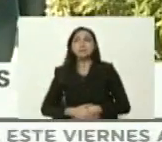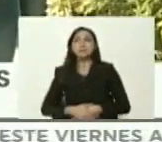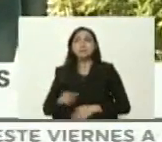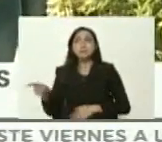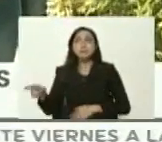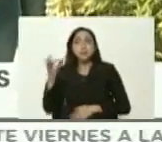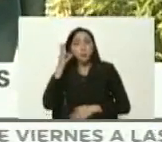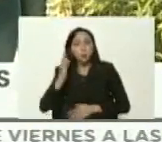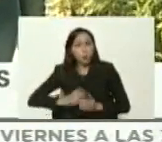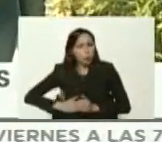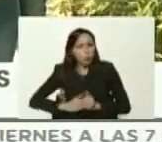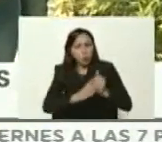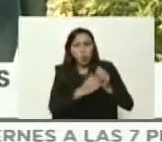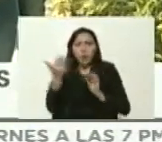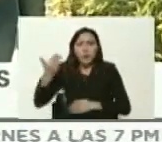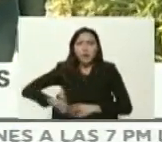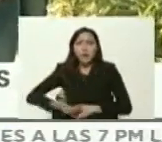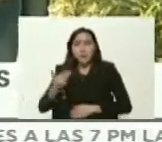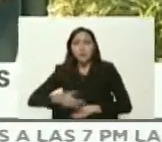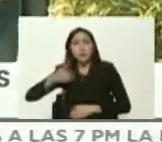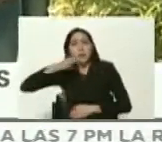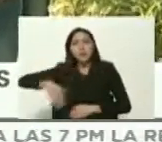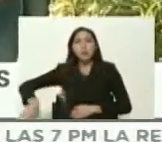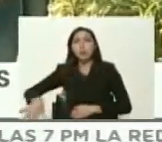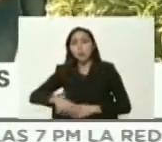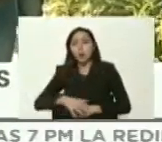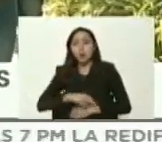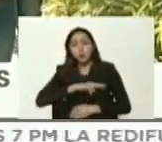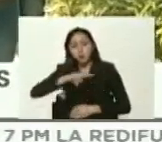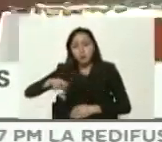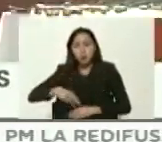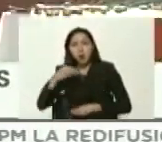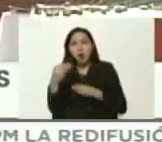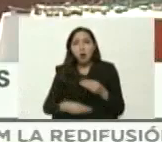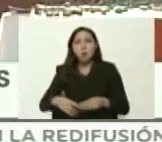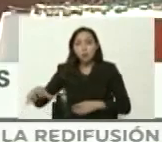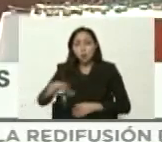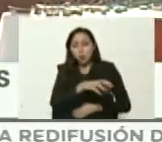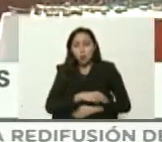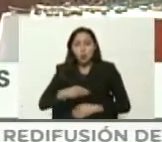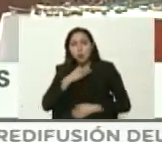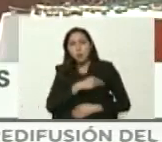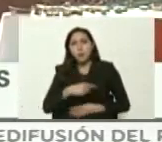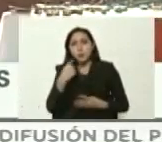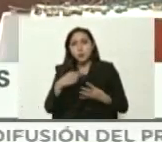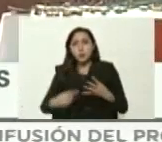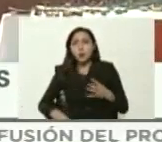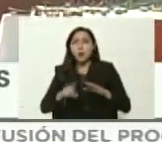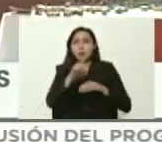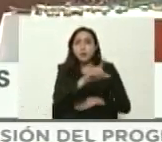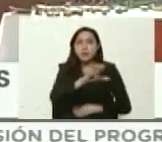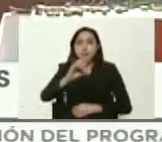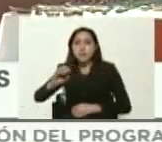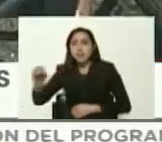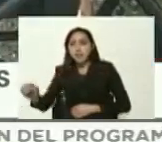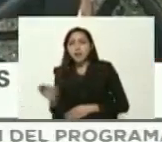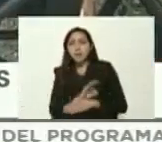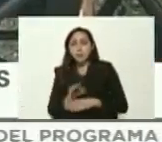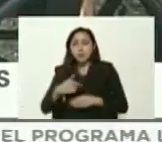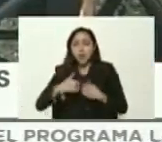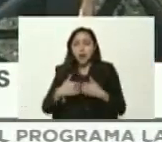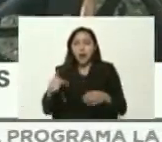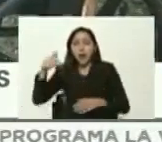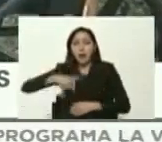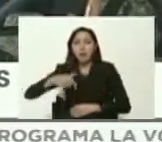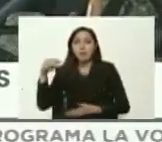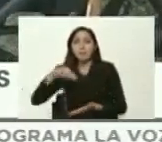como protagonista del poder popular. Y estamos en una de las bases de misiones, de las 100 bases de misiones que ya están funcionando en Miranda.